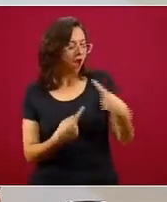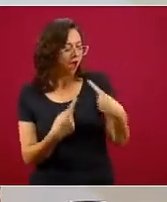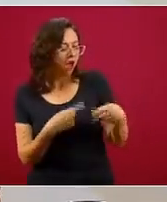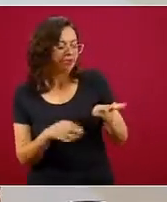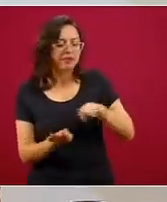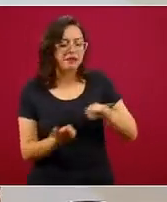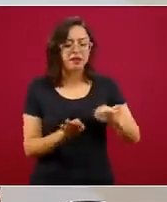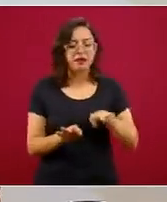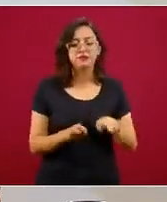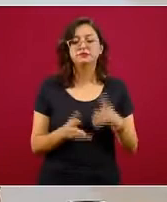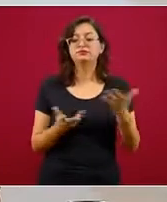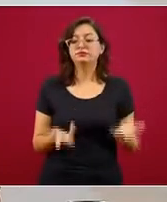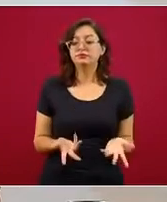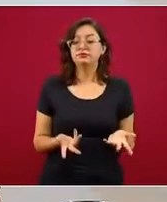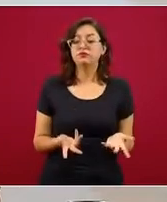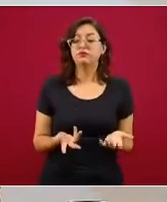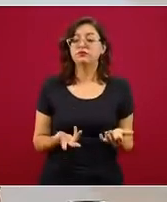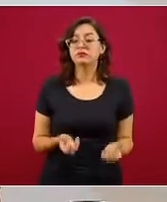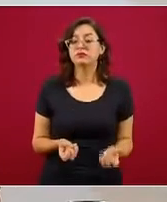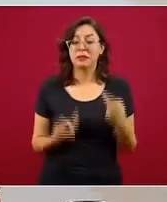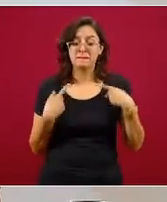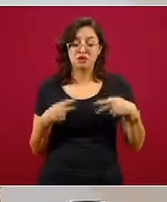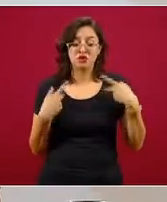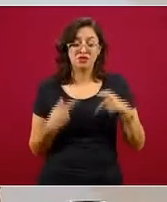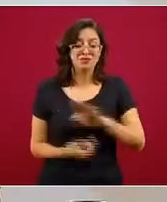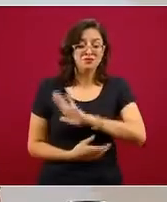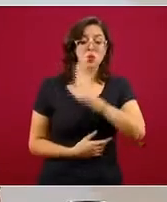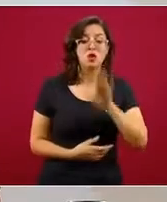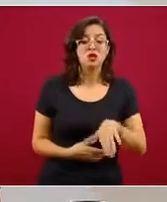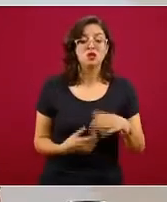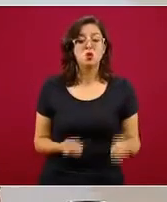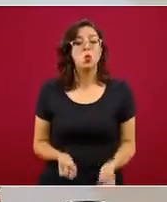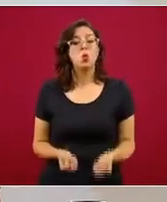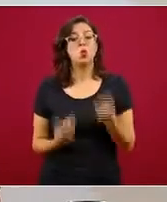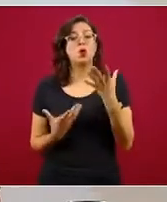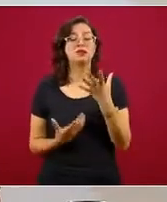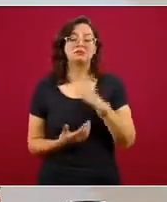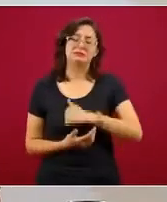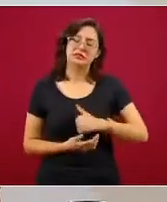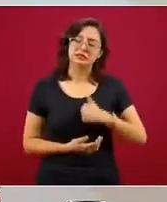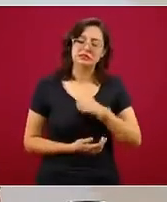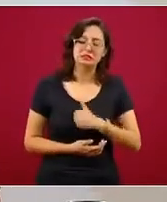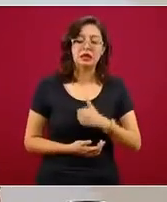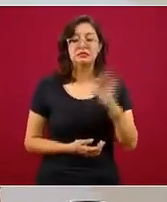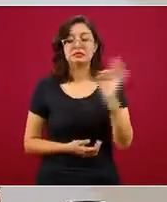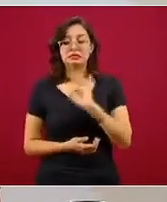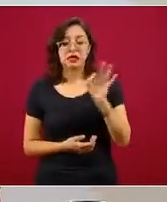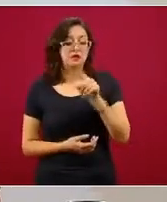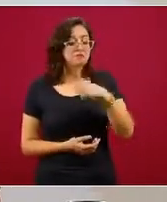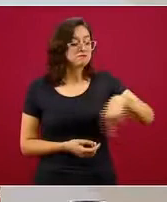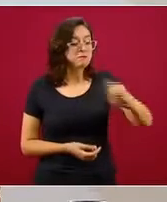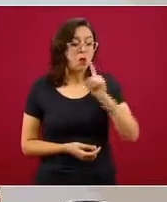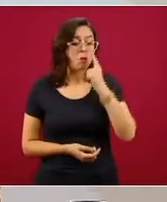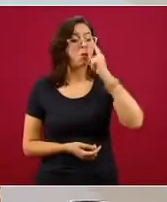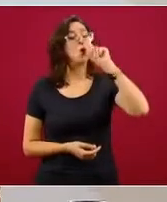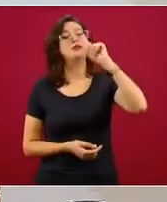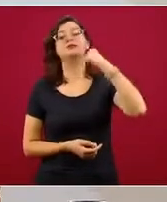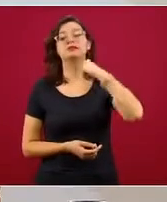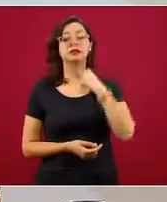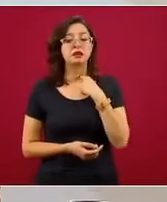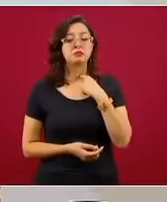cantidad de personas que desafortunadamente perdieron la vida sin que existiera la oportunidad de que se les tome una